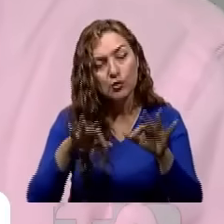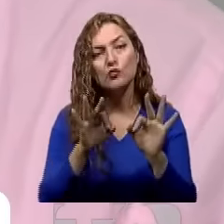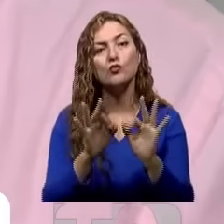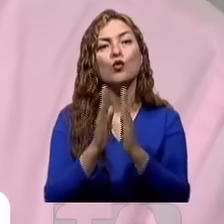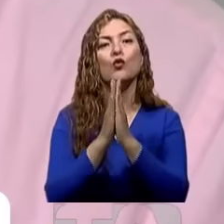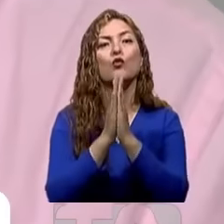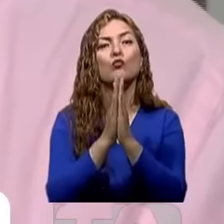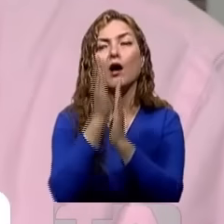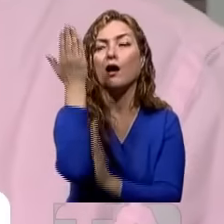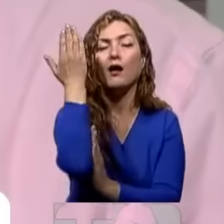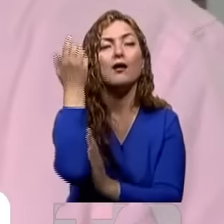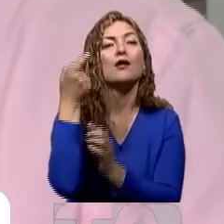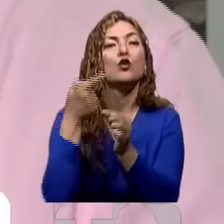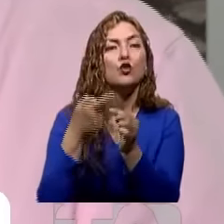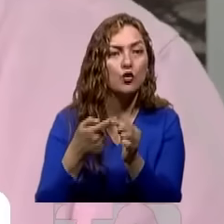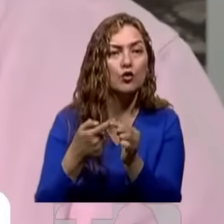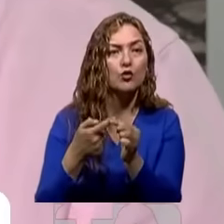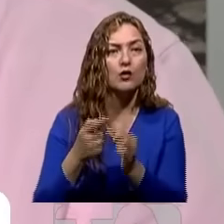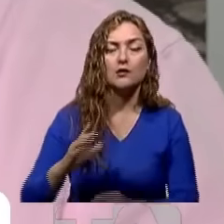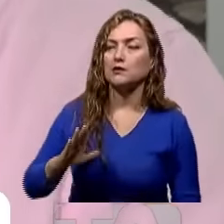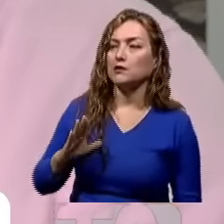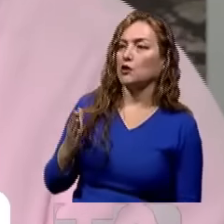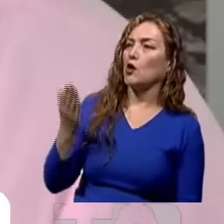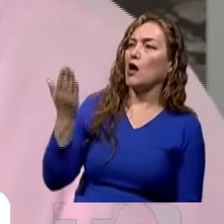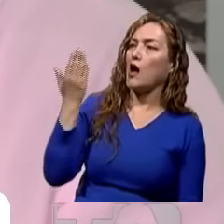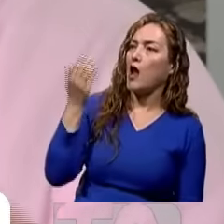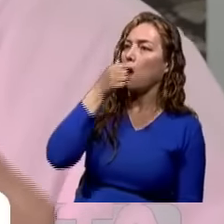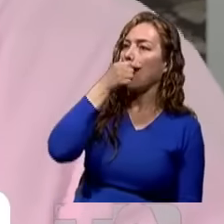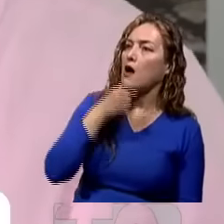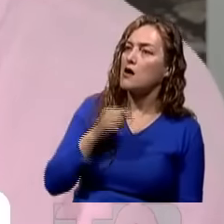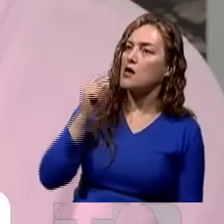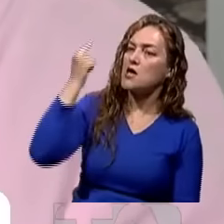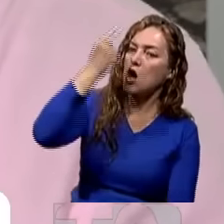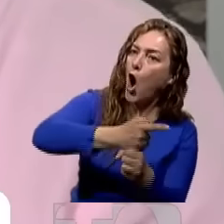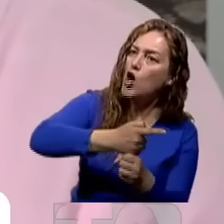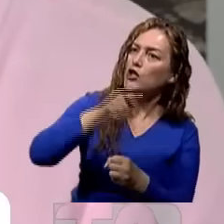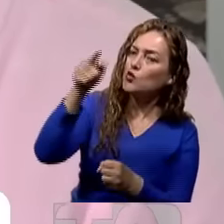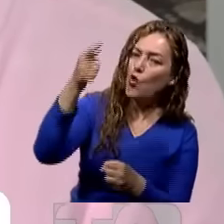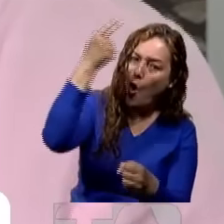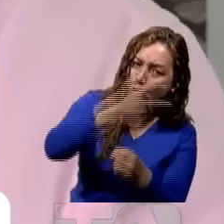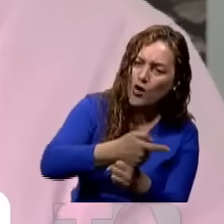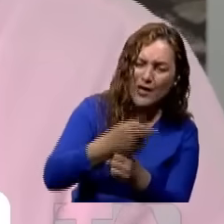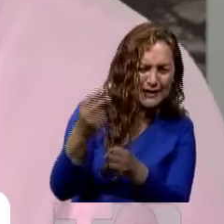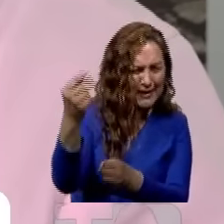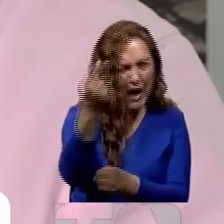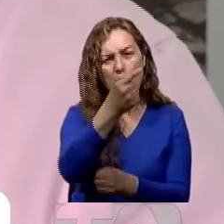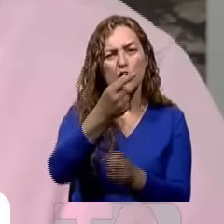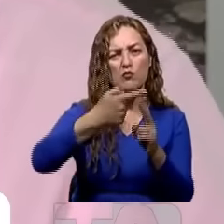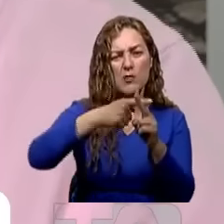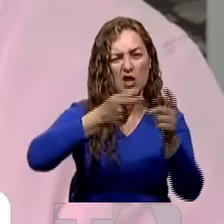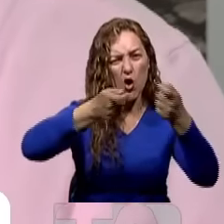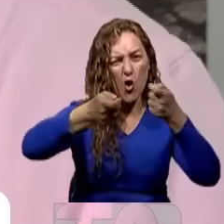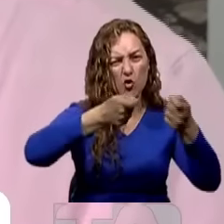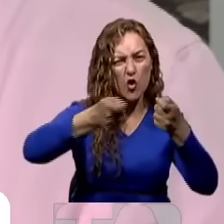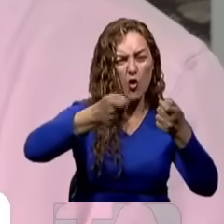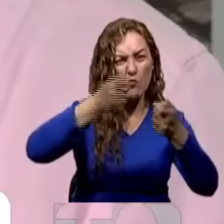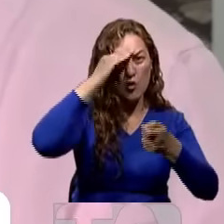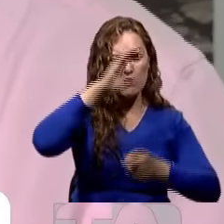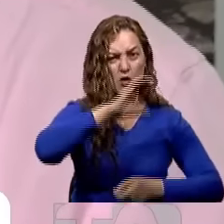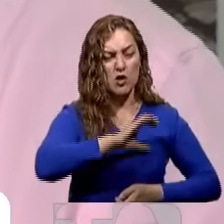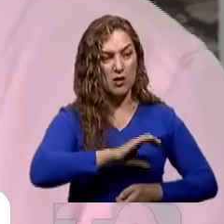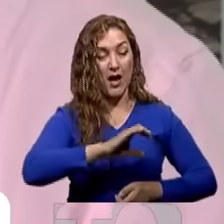pedido al alcalde de Quito, señor alcalde, ordene, disponga que inmediatamente se inicien los operativos de control